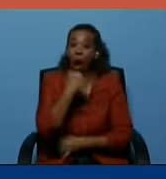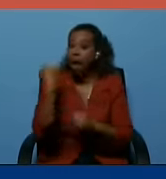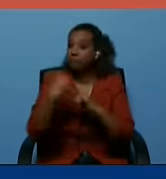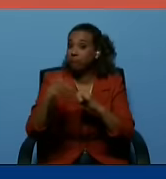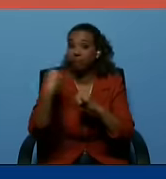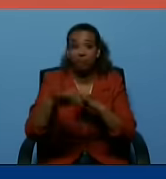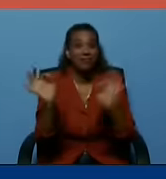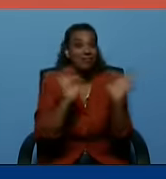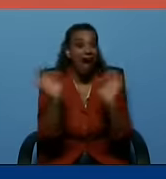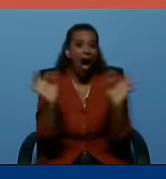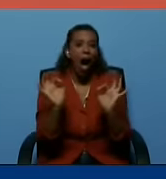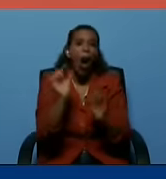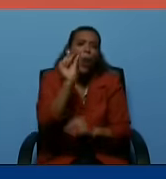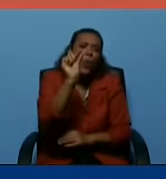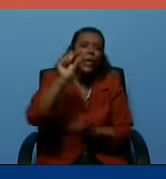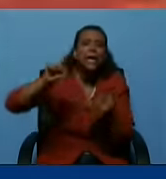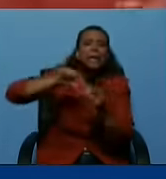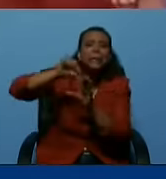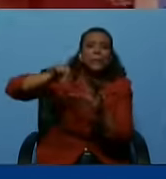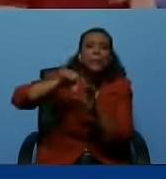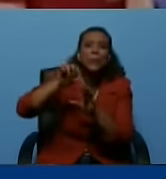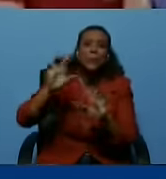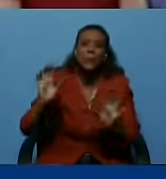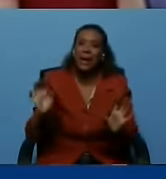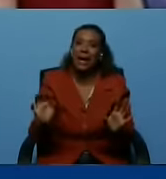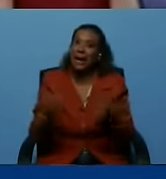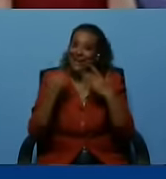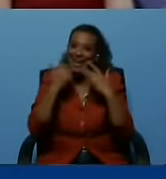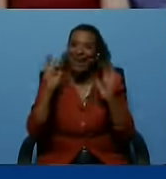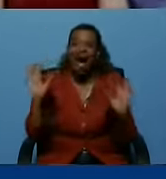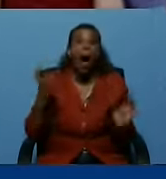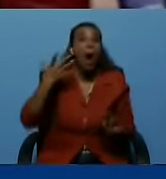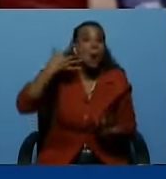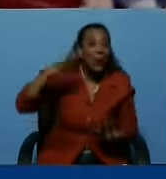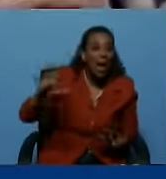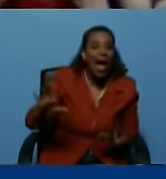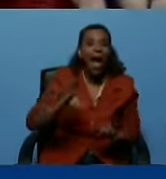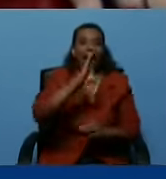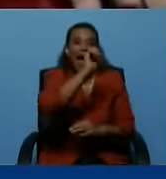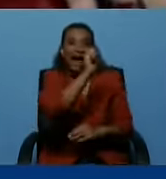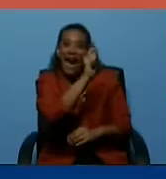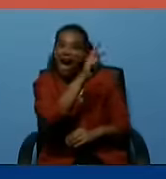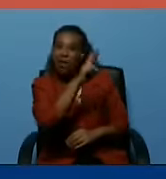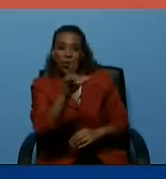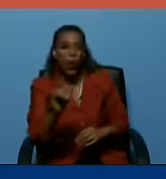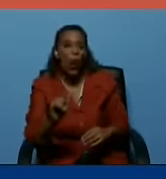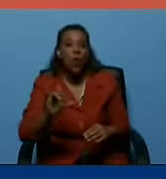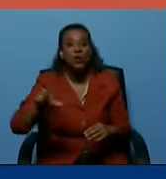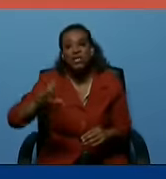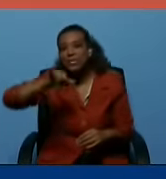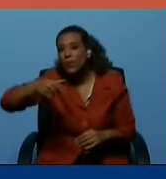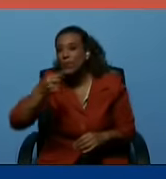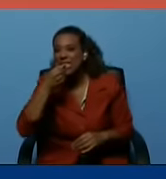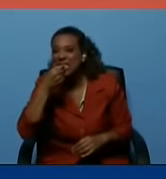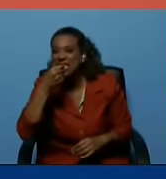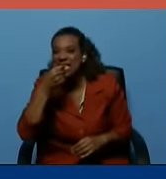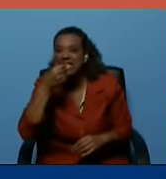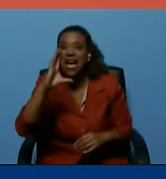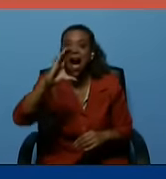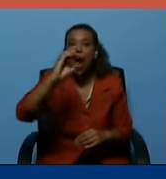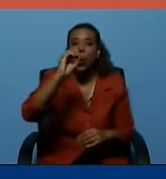Le vamos a poner un poquito de cebada, pues. Aunque Castro Soteldo dice que el jugo verde se le puede echar cocuy.